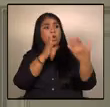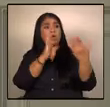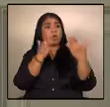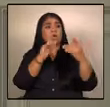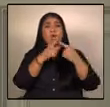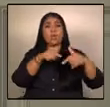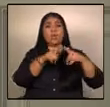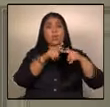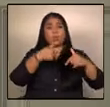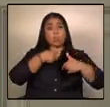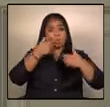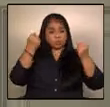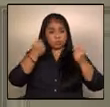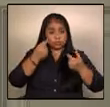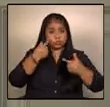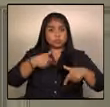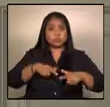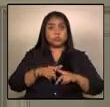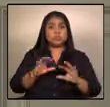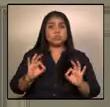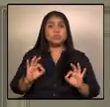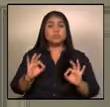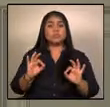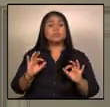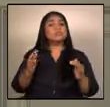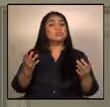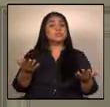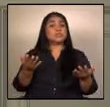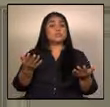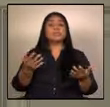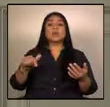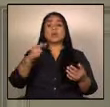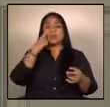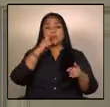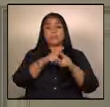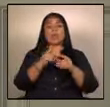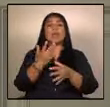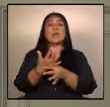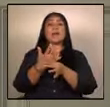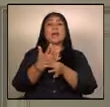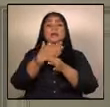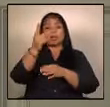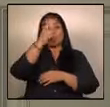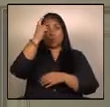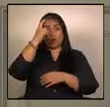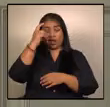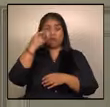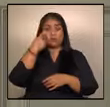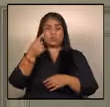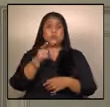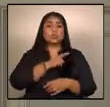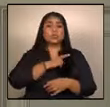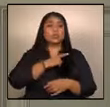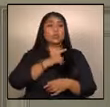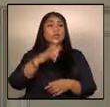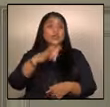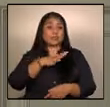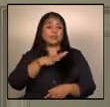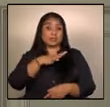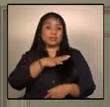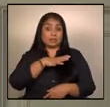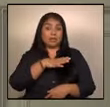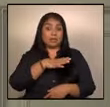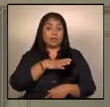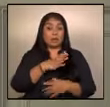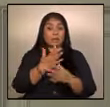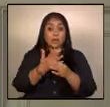donde estoy basado? En la parte de mano de obra, no solo es disponibilidad de mano de obra,